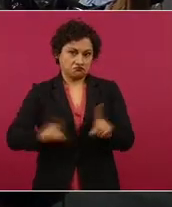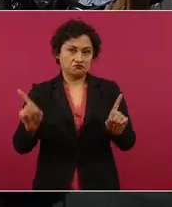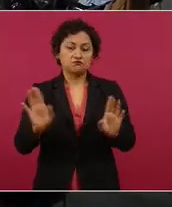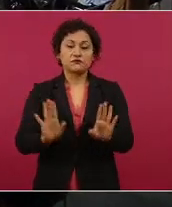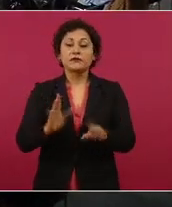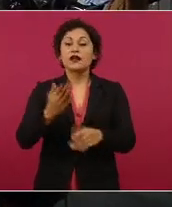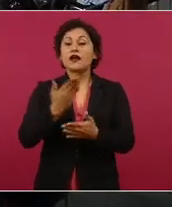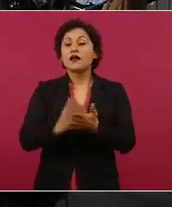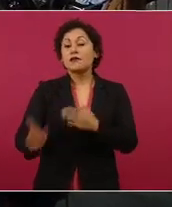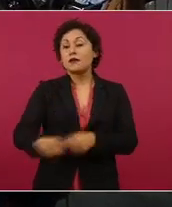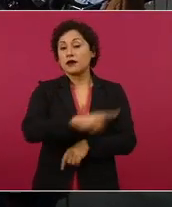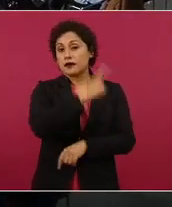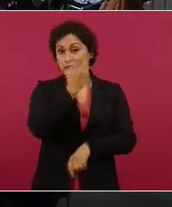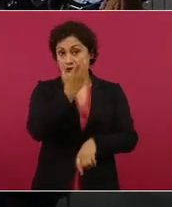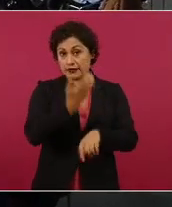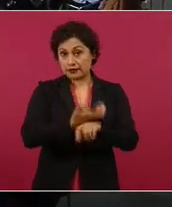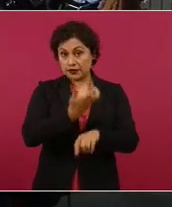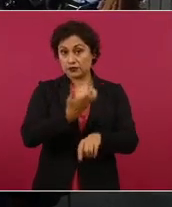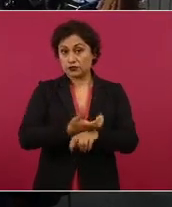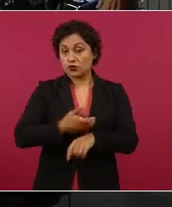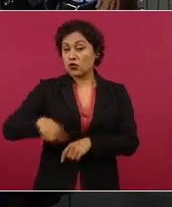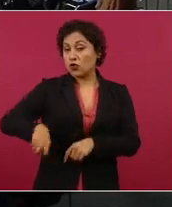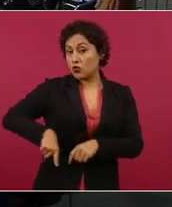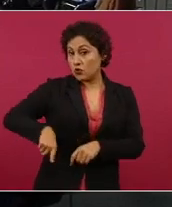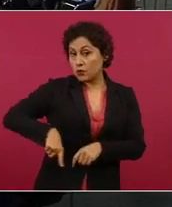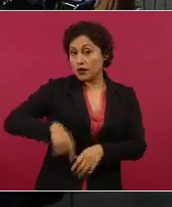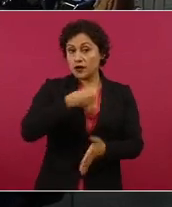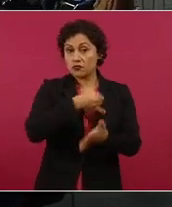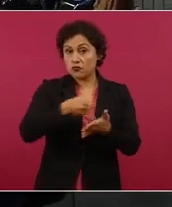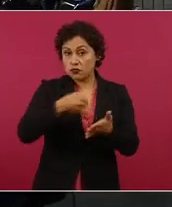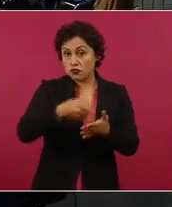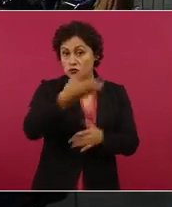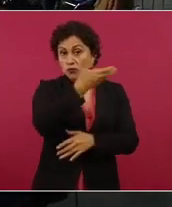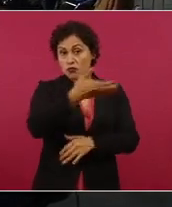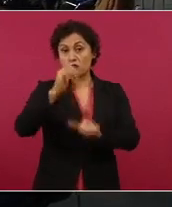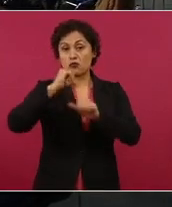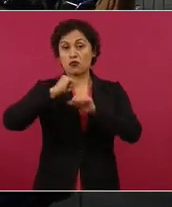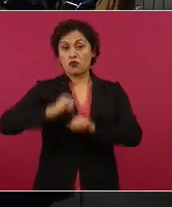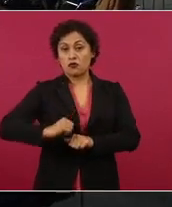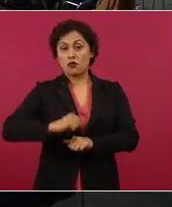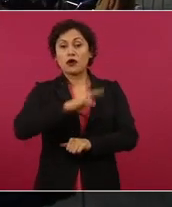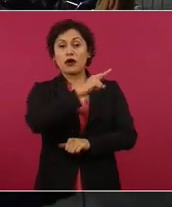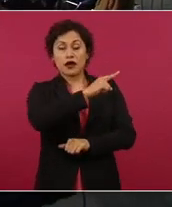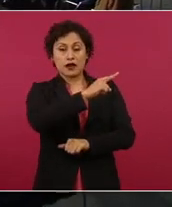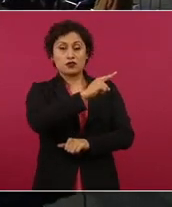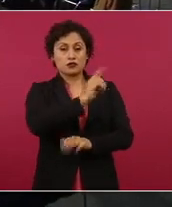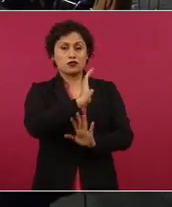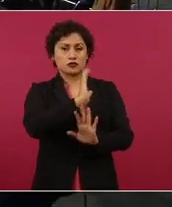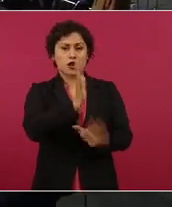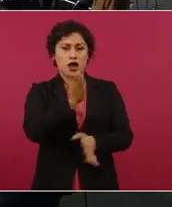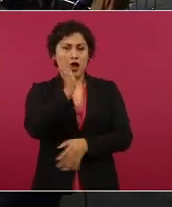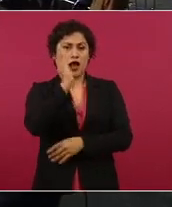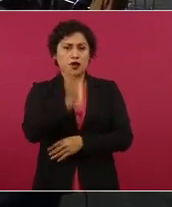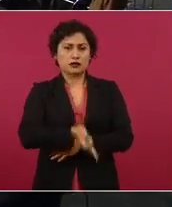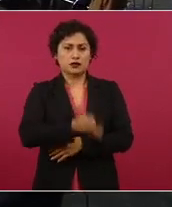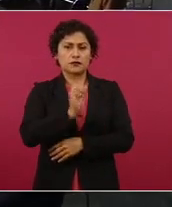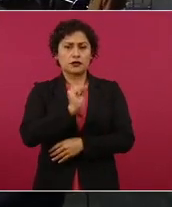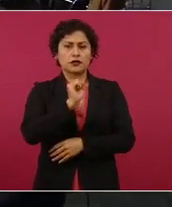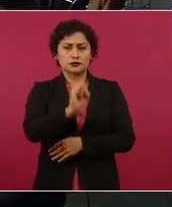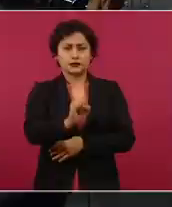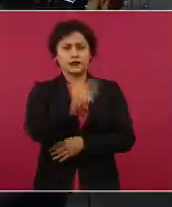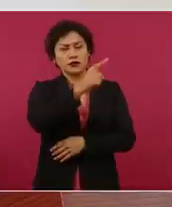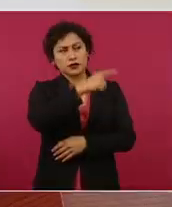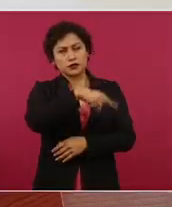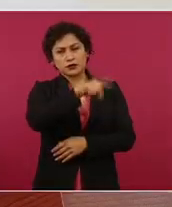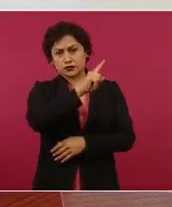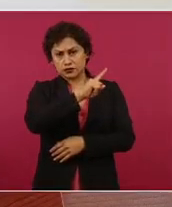de Estados Unidos y del gobierno de Estados Unidos la disposición de que puedan ellos sembrar